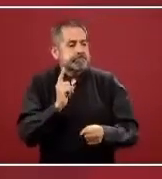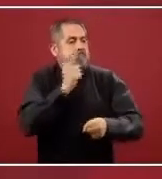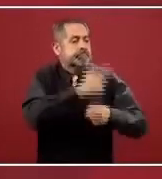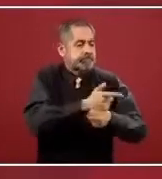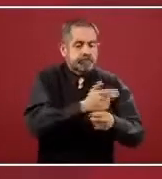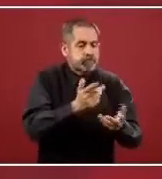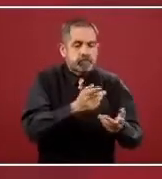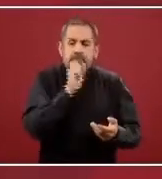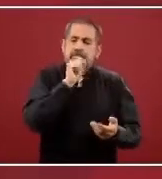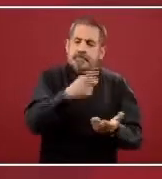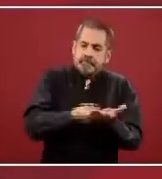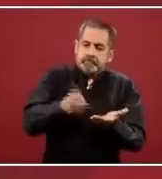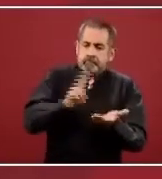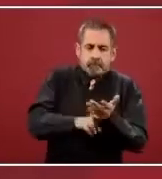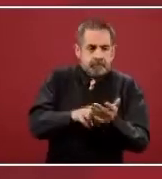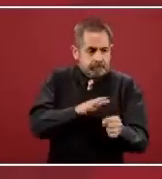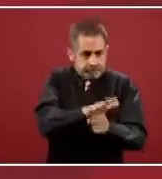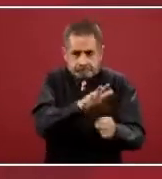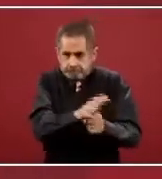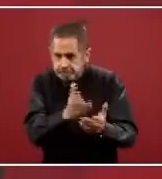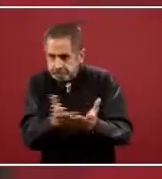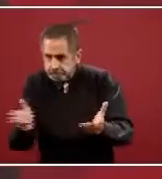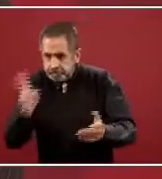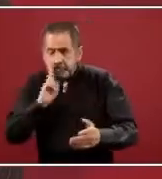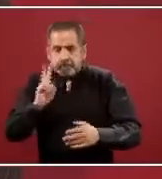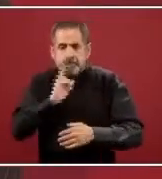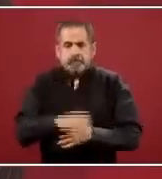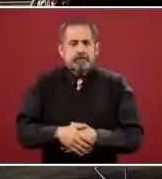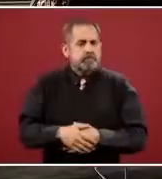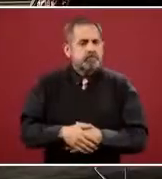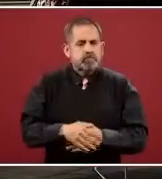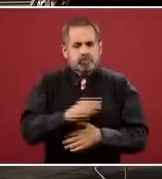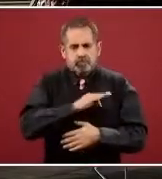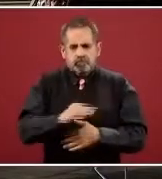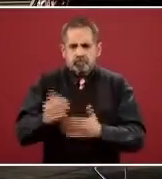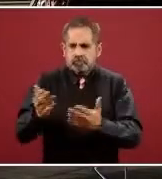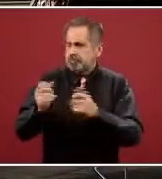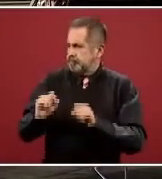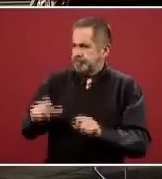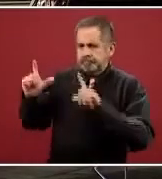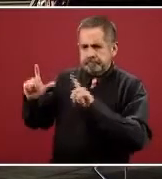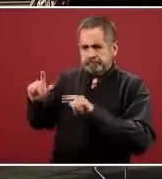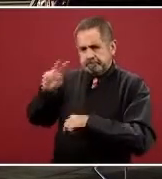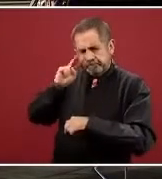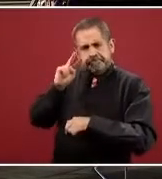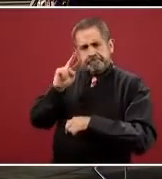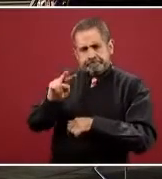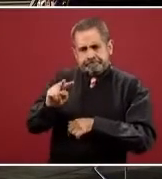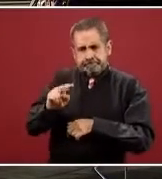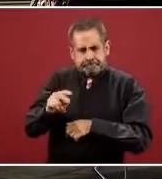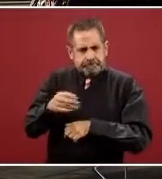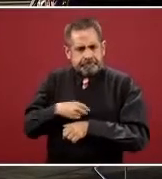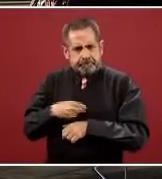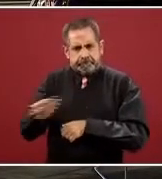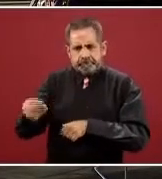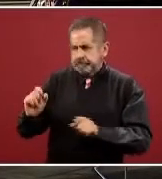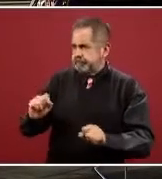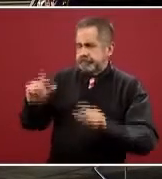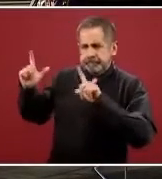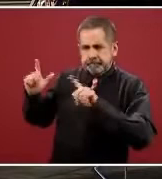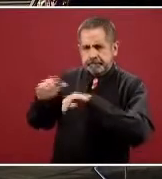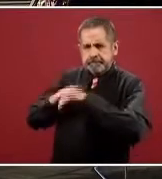instalada, sino también la disponibilidad. Pero si me pueden pasar tal vez las diapositivas que les